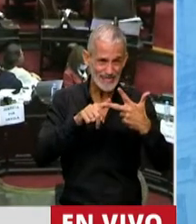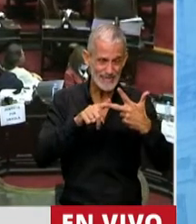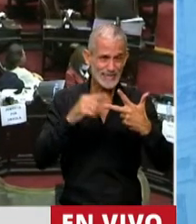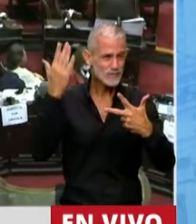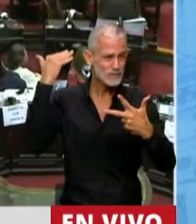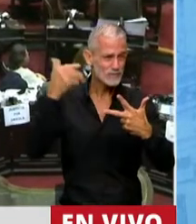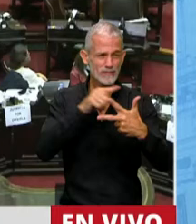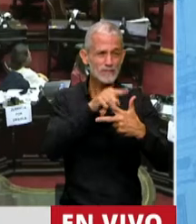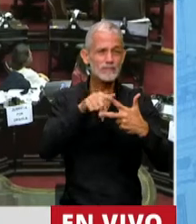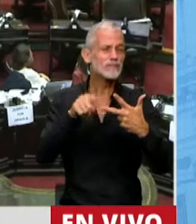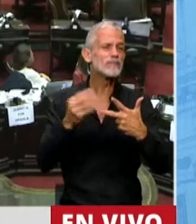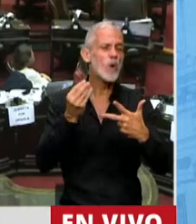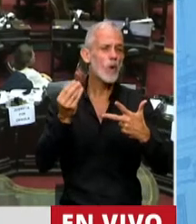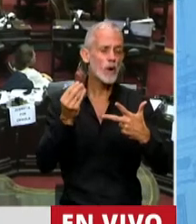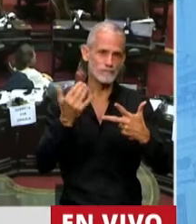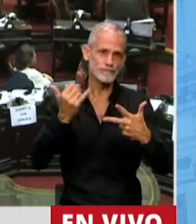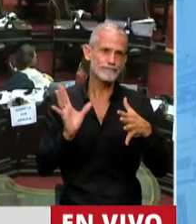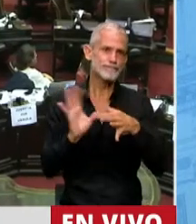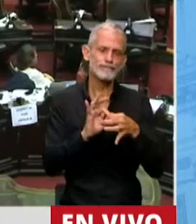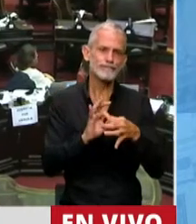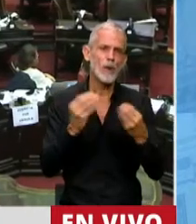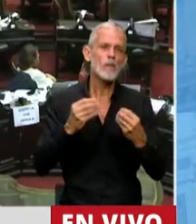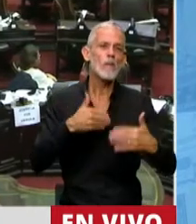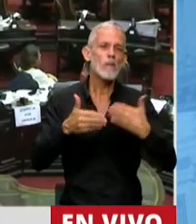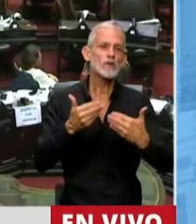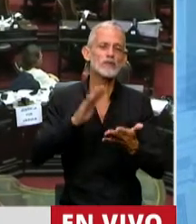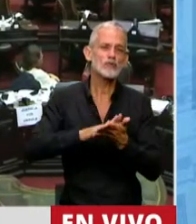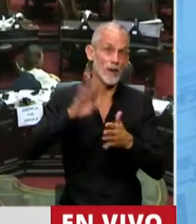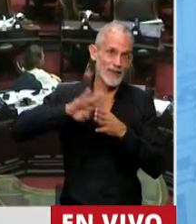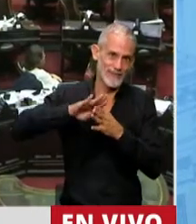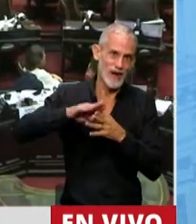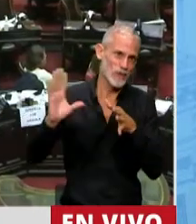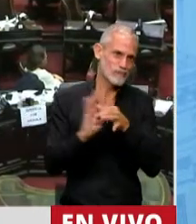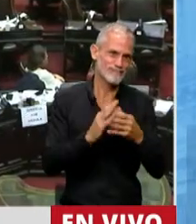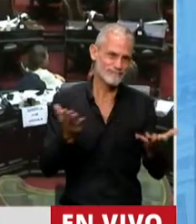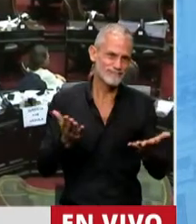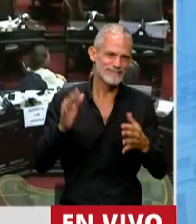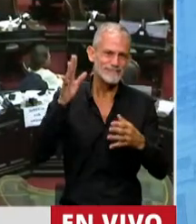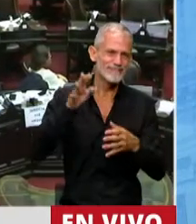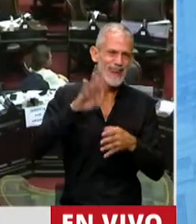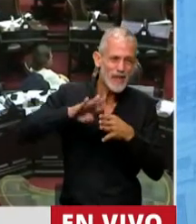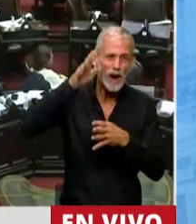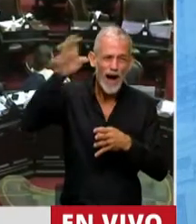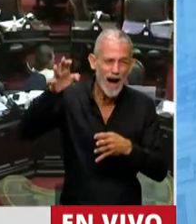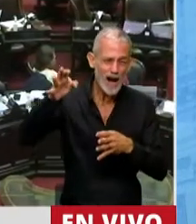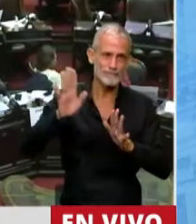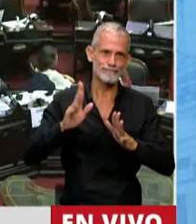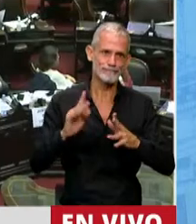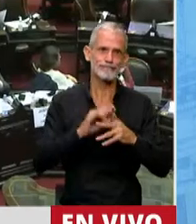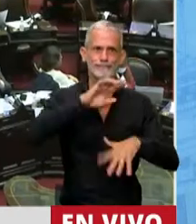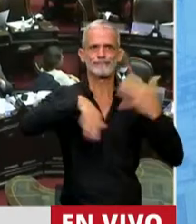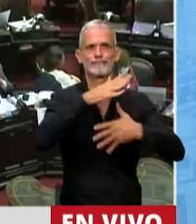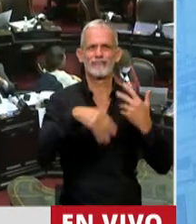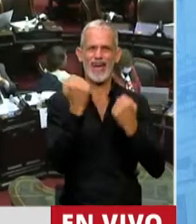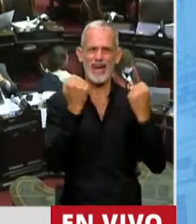periodo están directamente relacionadas con procesos de sobreendeudamiento. Incluso podríamos decir que la crisis de deuda ha sido